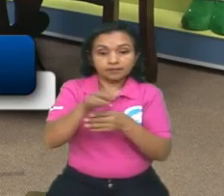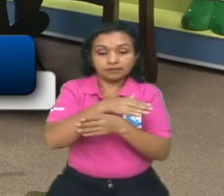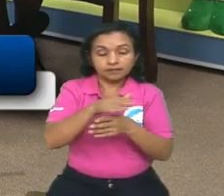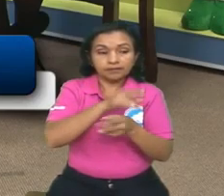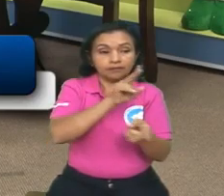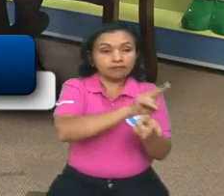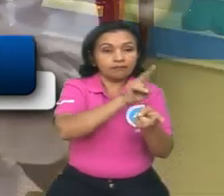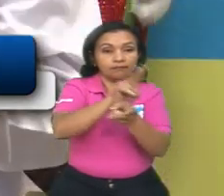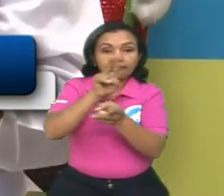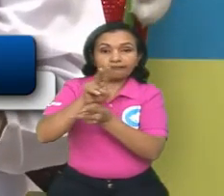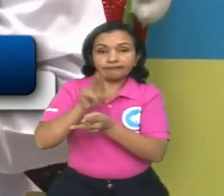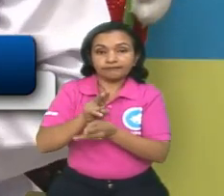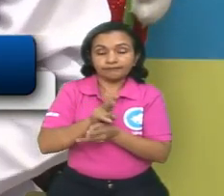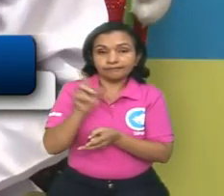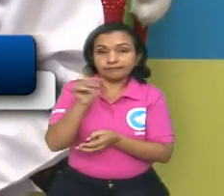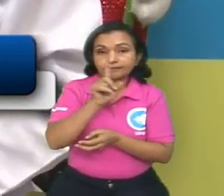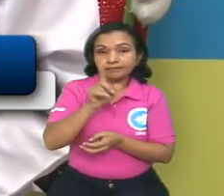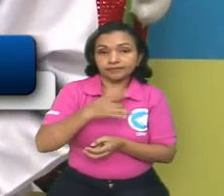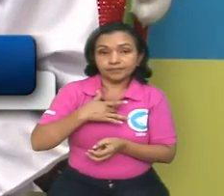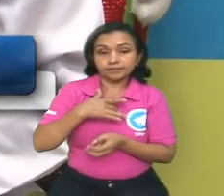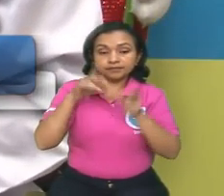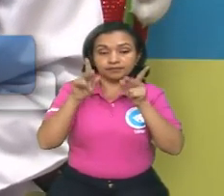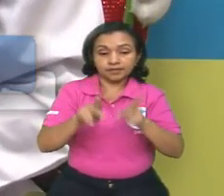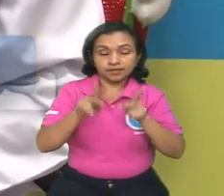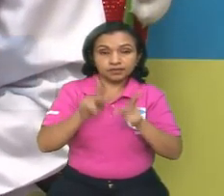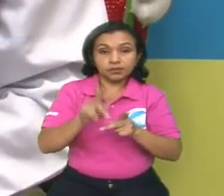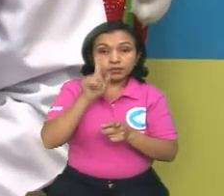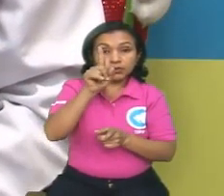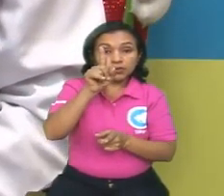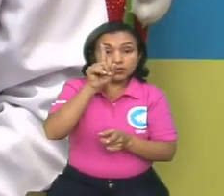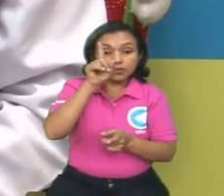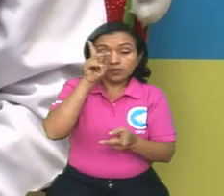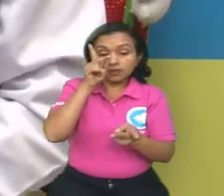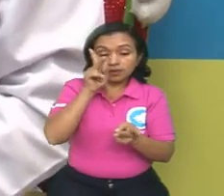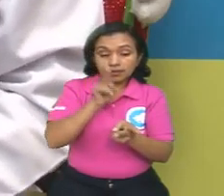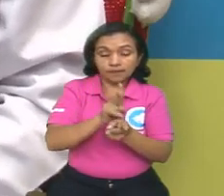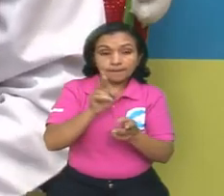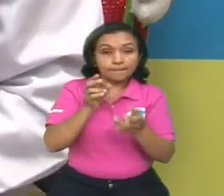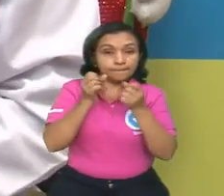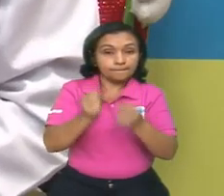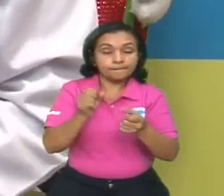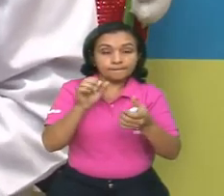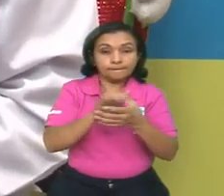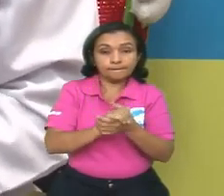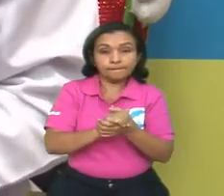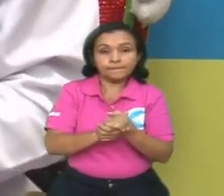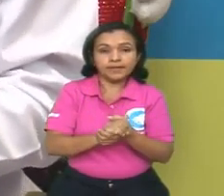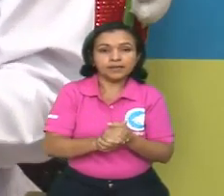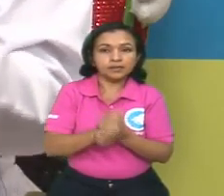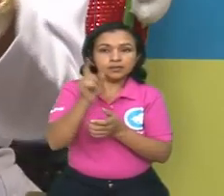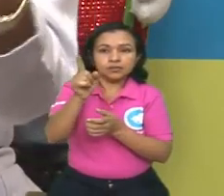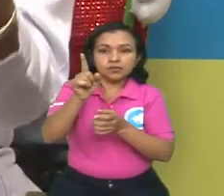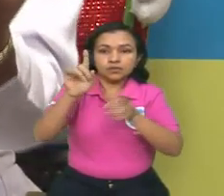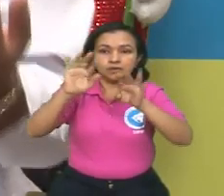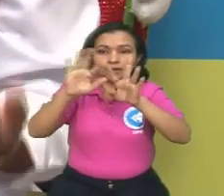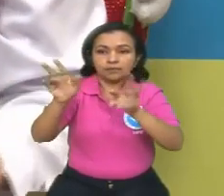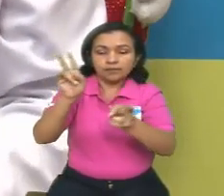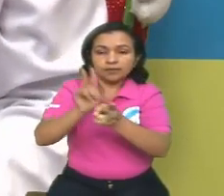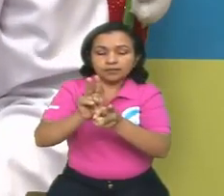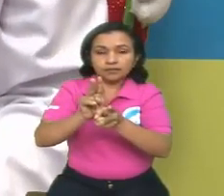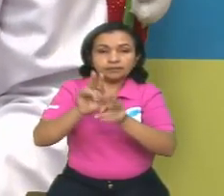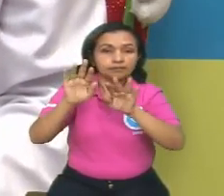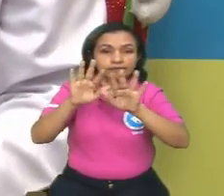sexuales. No es necesario. Hemos tenido pacientes que solo han tenido un esposo en su vida y quizás ese esposo solo tuvo una pareja